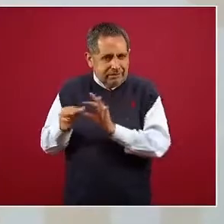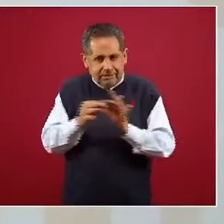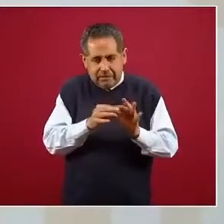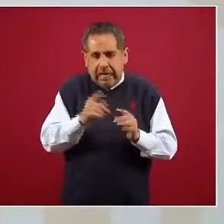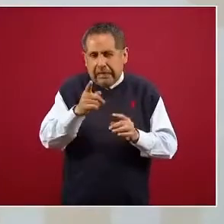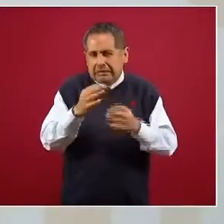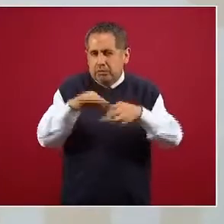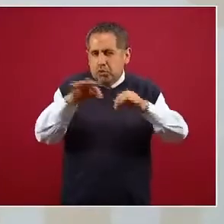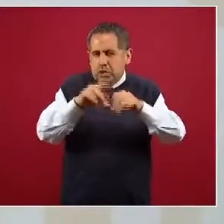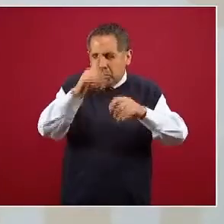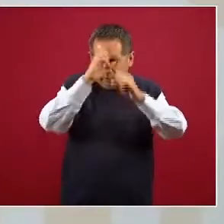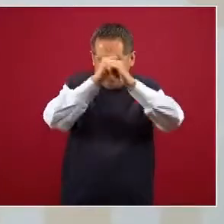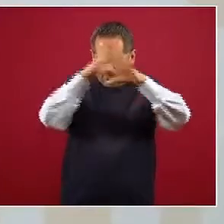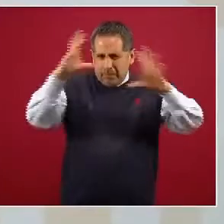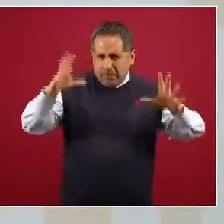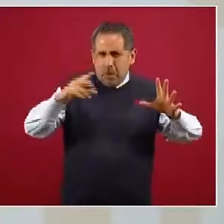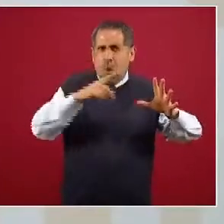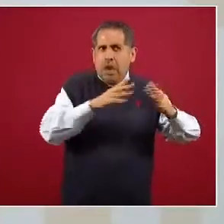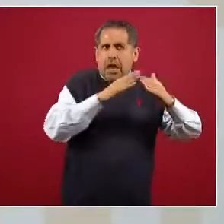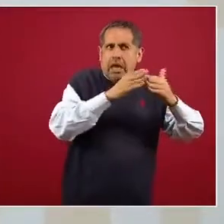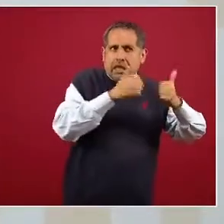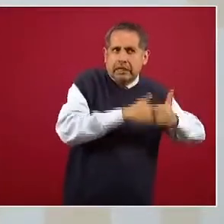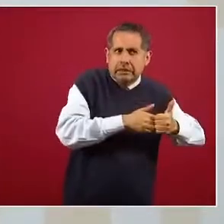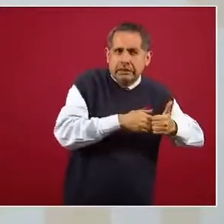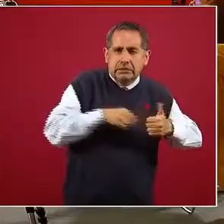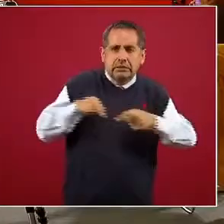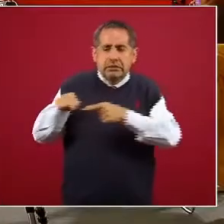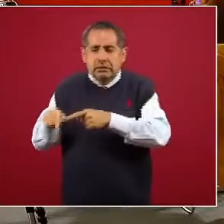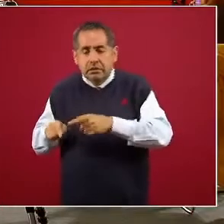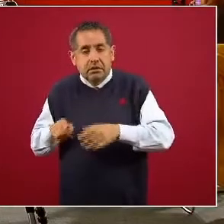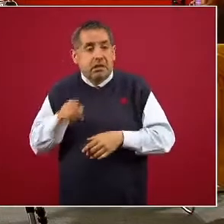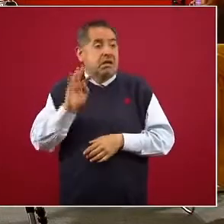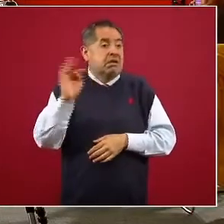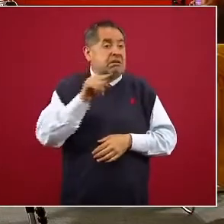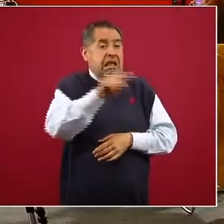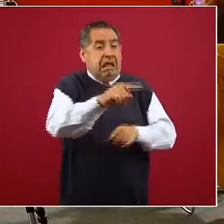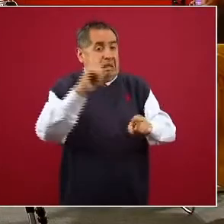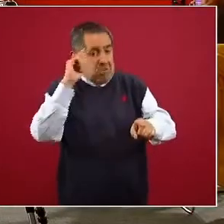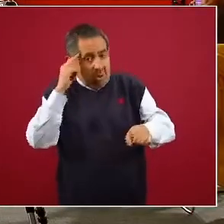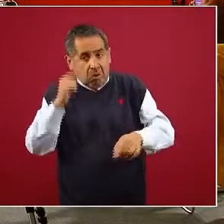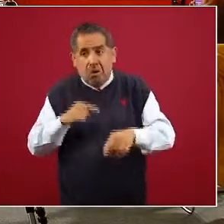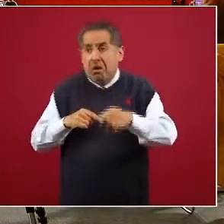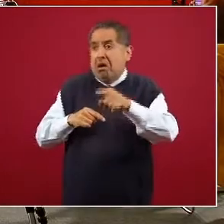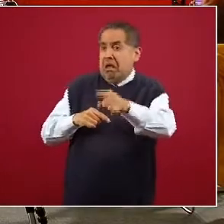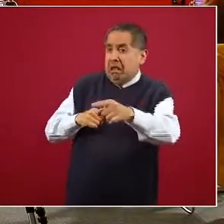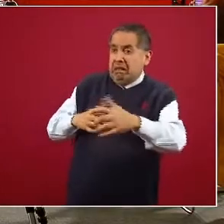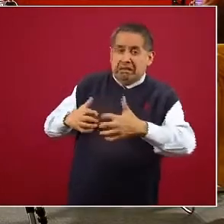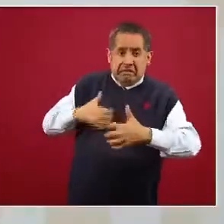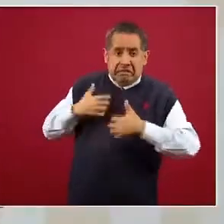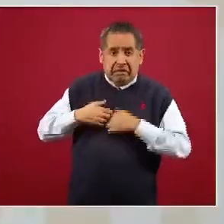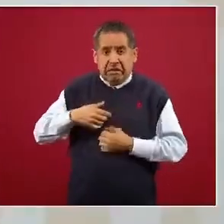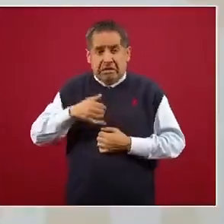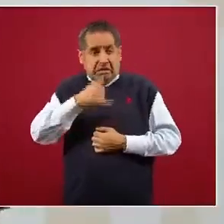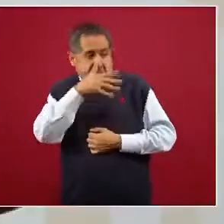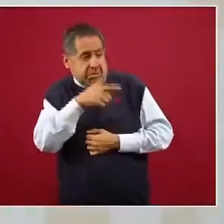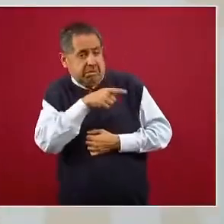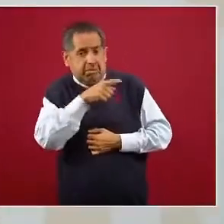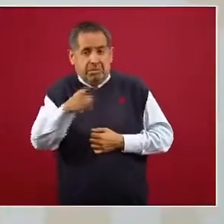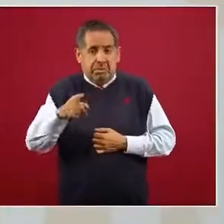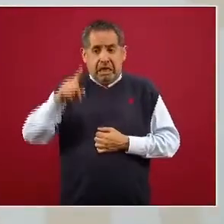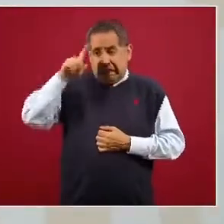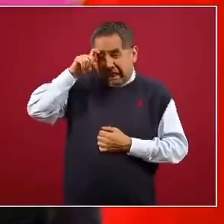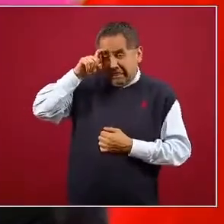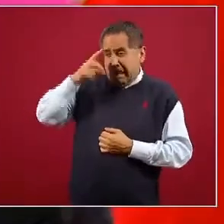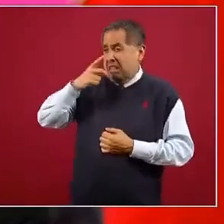ustedes visualicen, más que si fue ríspida y que si se enojó Perengano y que si le dijo a Mengano y que si